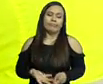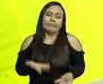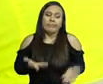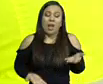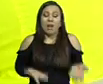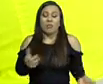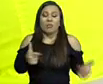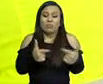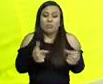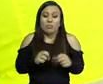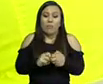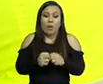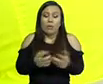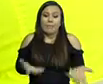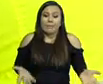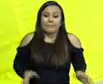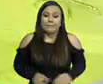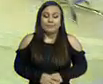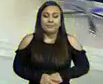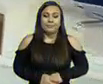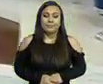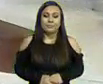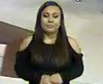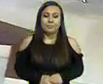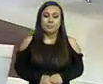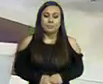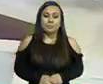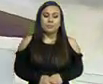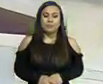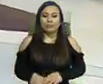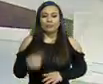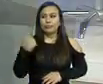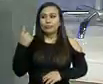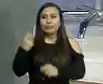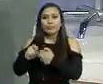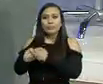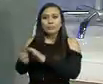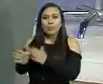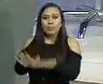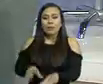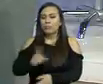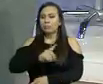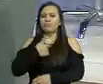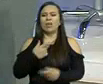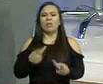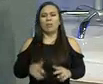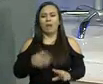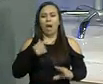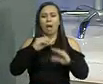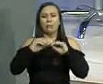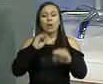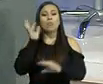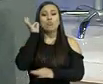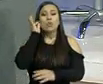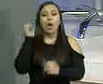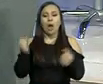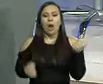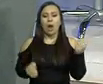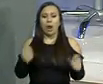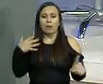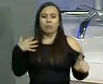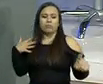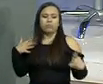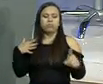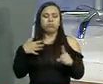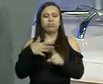josé morales pero no es el único hecho lamentable quiero contarles que una mujer fue atropellada